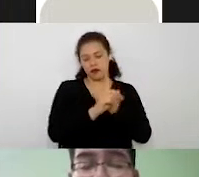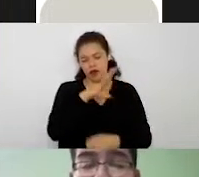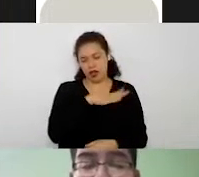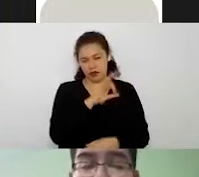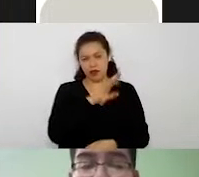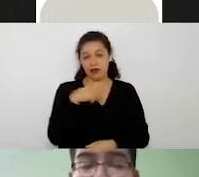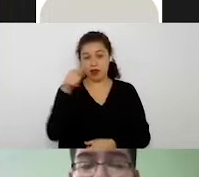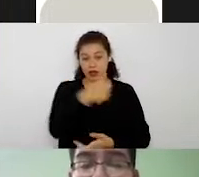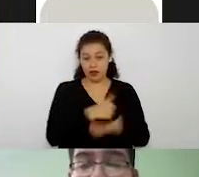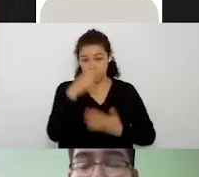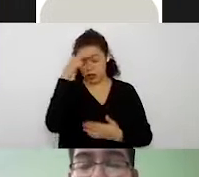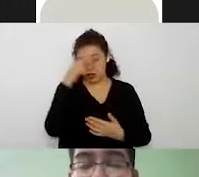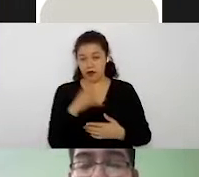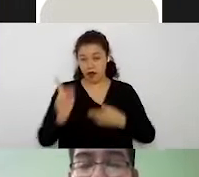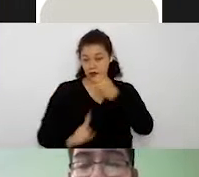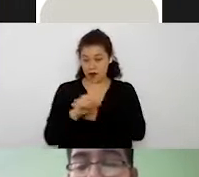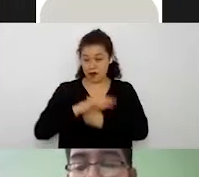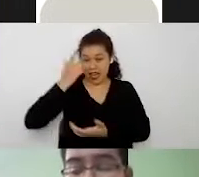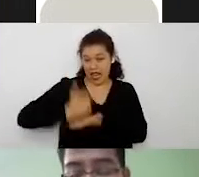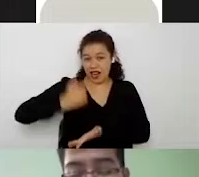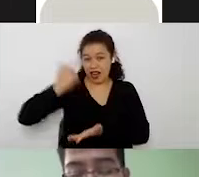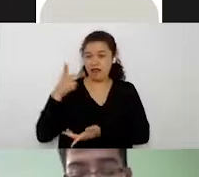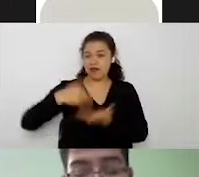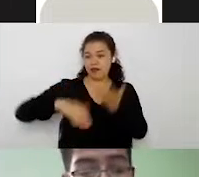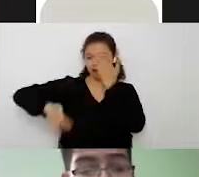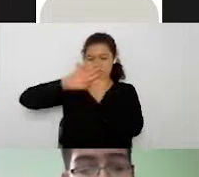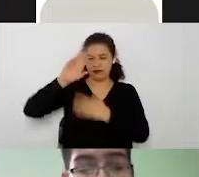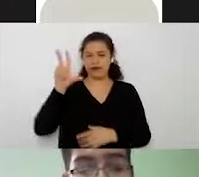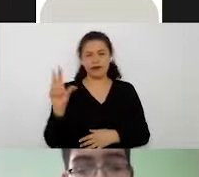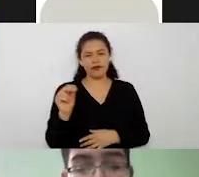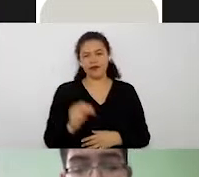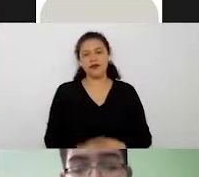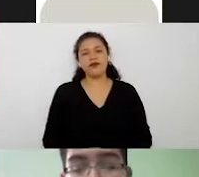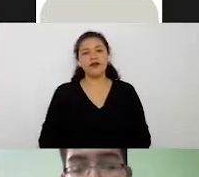Ciudad de México nos podría repercutir de una manera muy grave. Entonces,